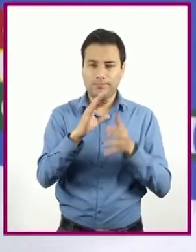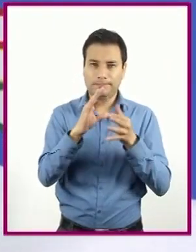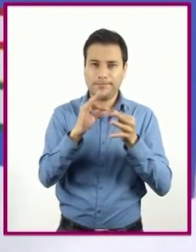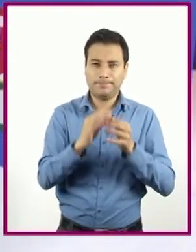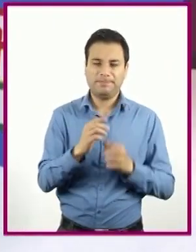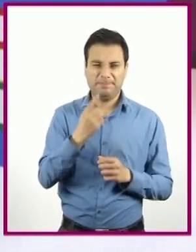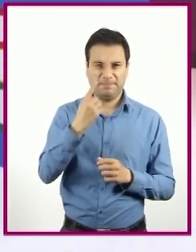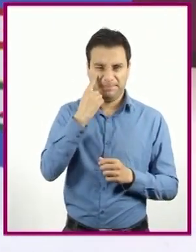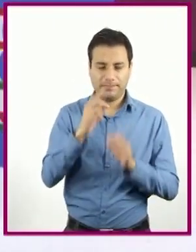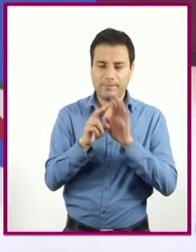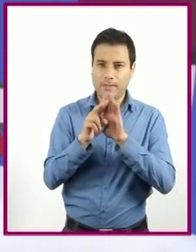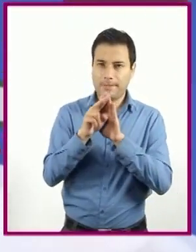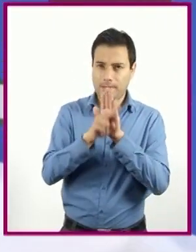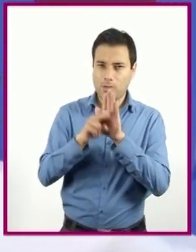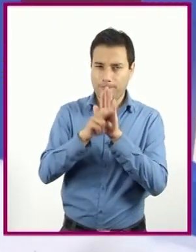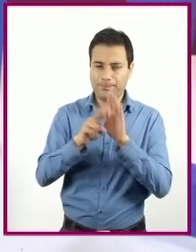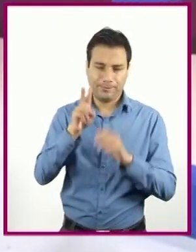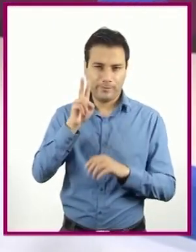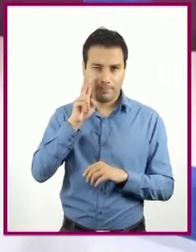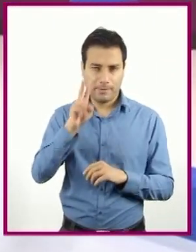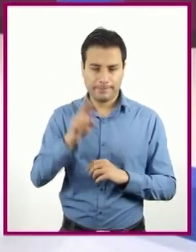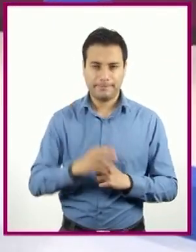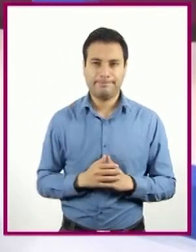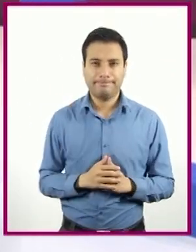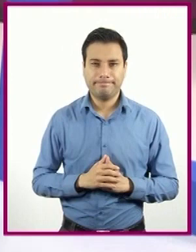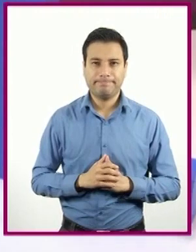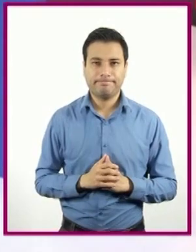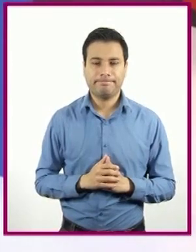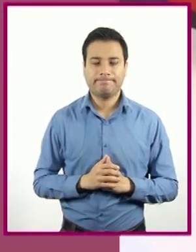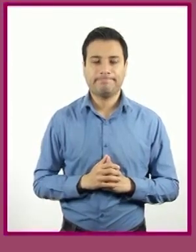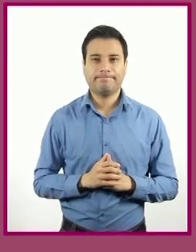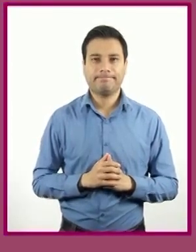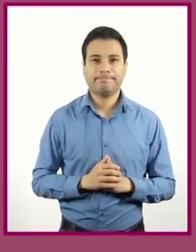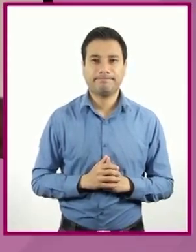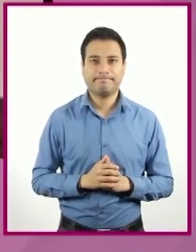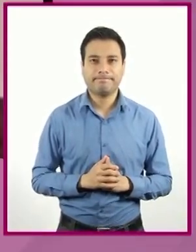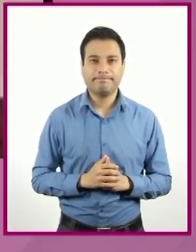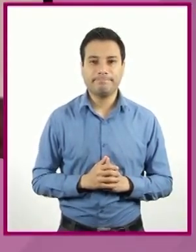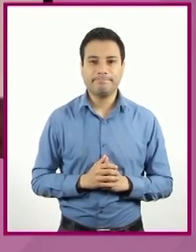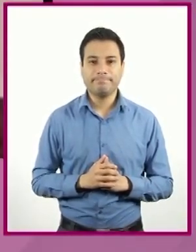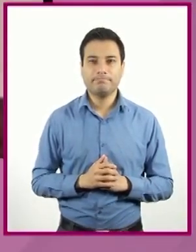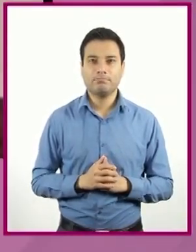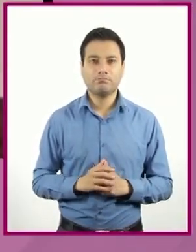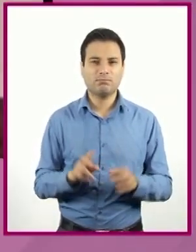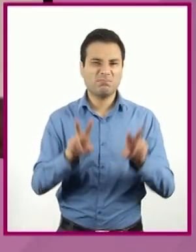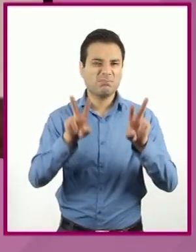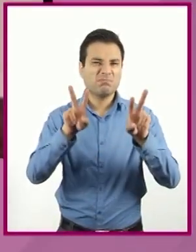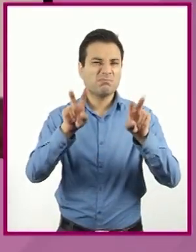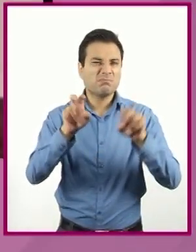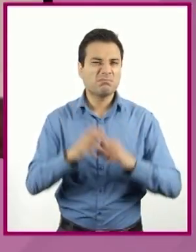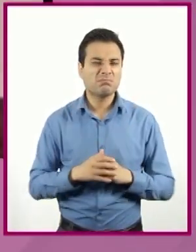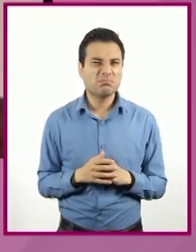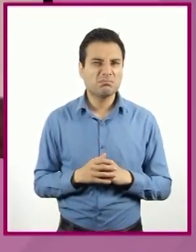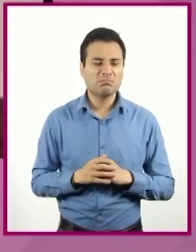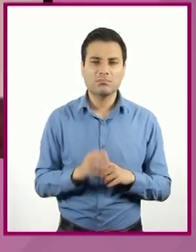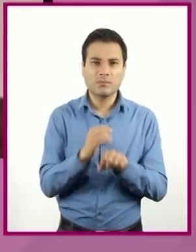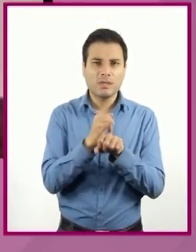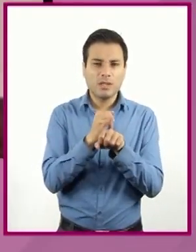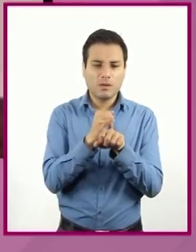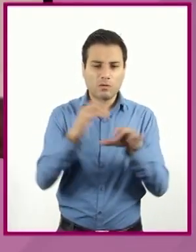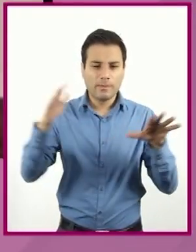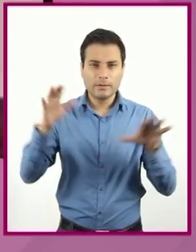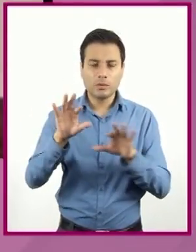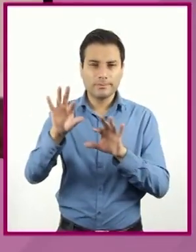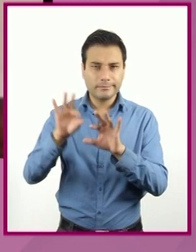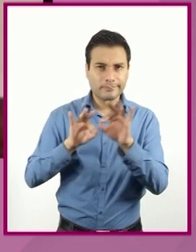para reforzar lo que hemos repasado hasta ahora. ¡Adelante! El tema de hoy es cómo registrar información de